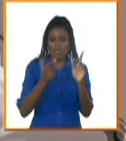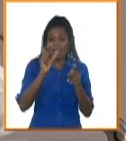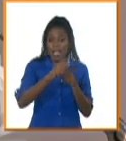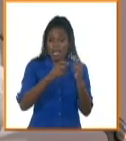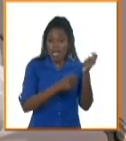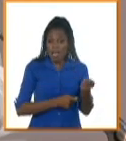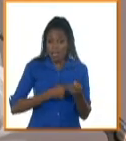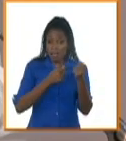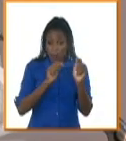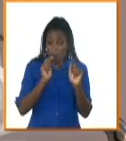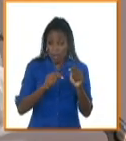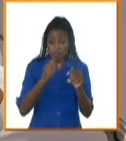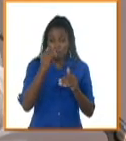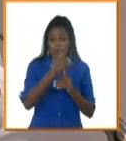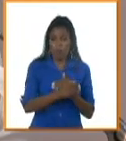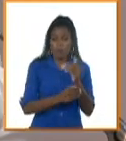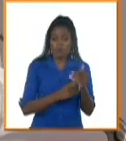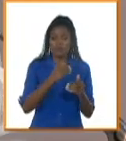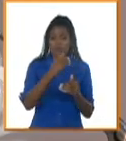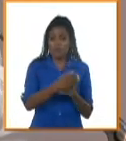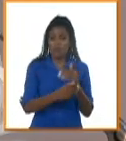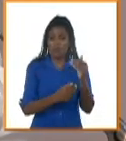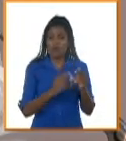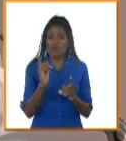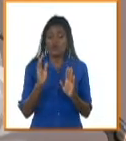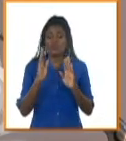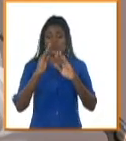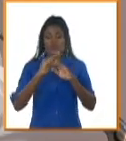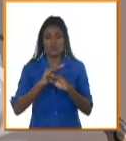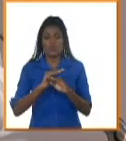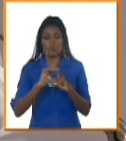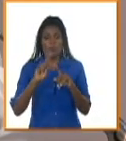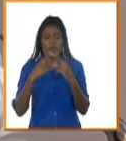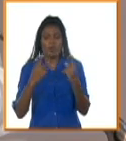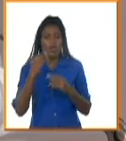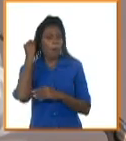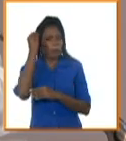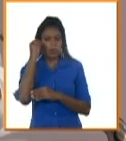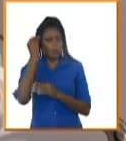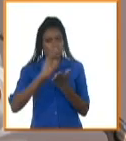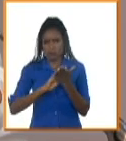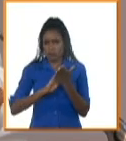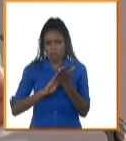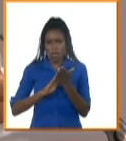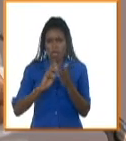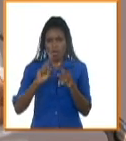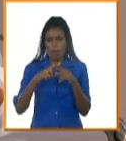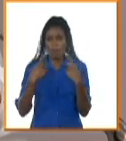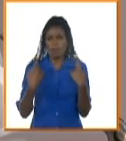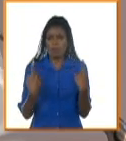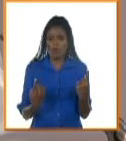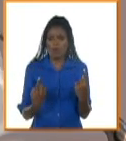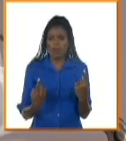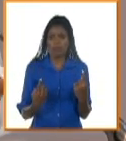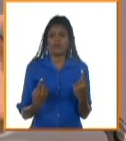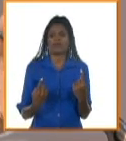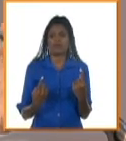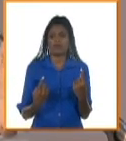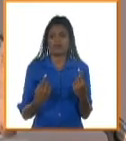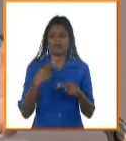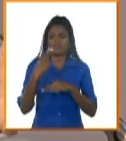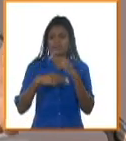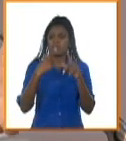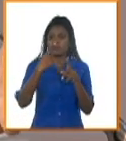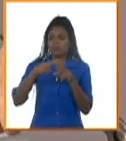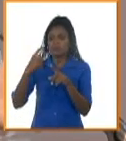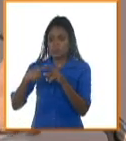que este es un proceso gradual y que no tiene por qué tener preocupación de que va a haber se van a dar se van a hacer cosas